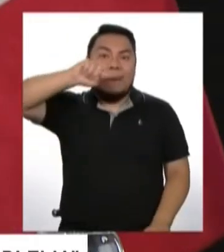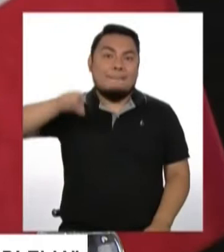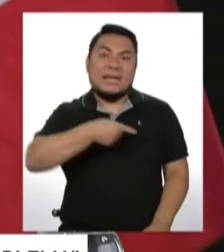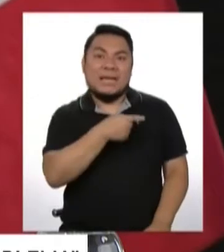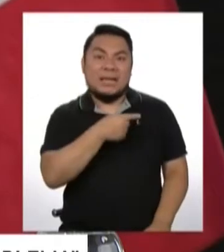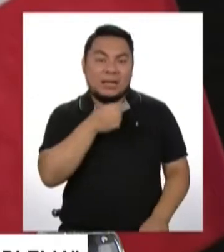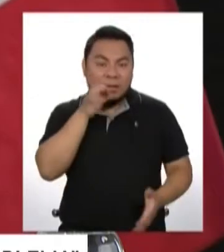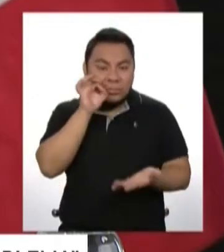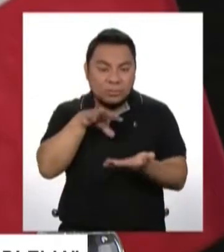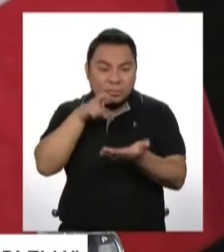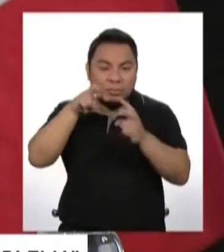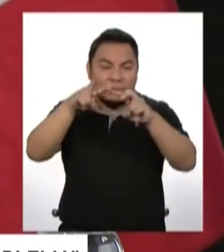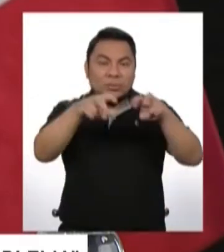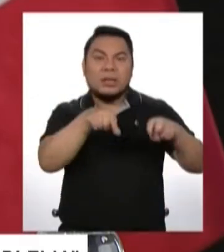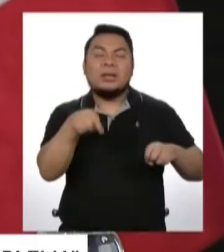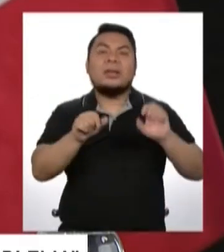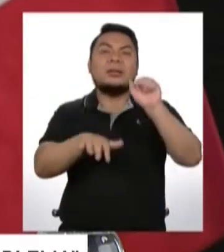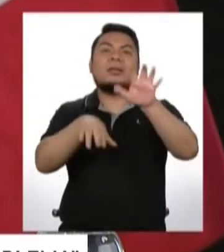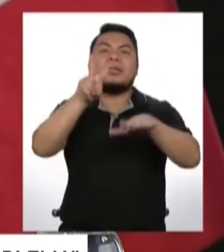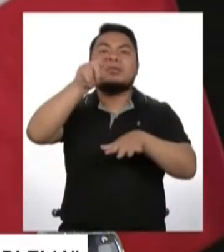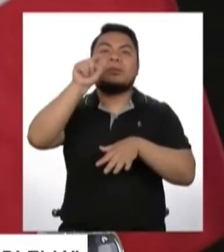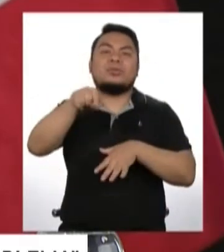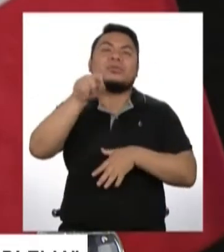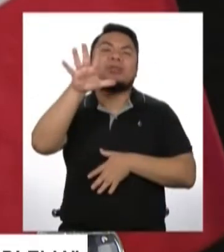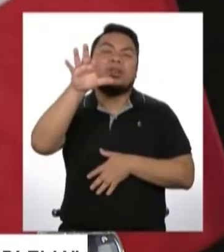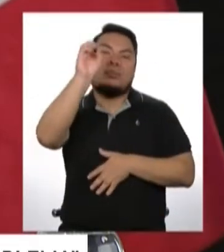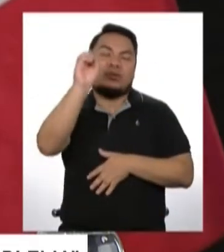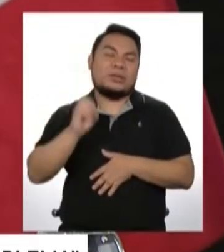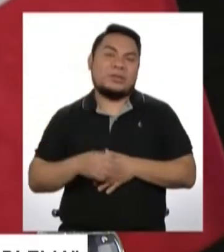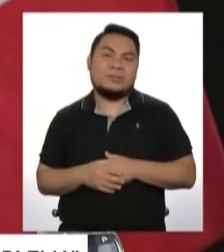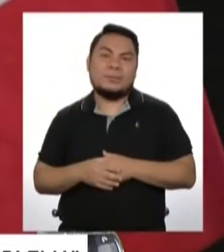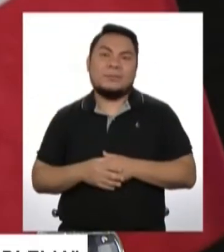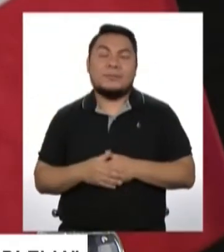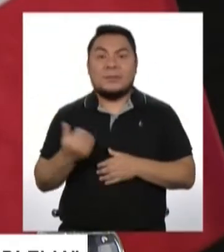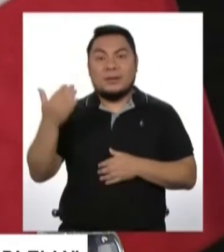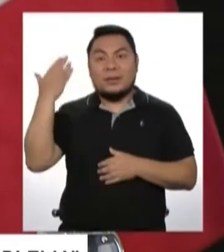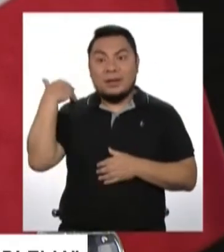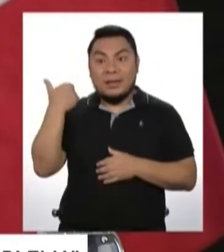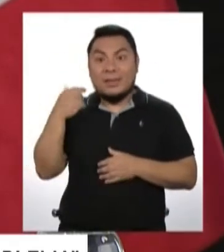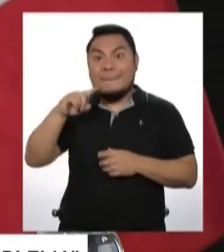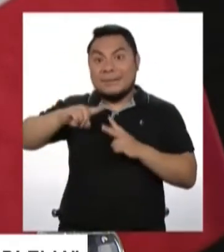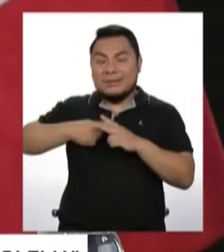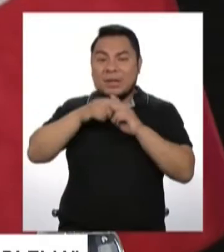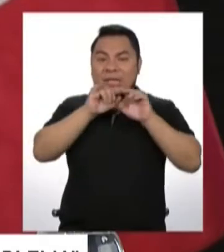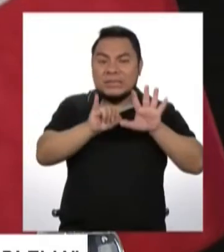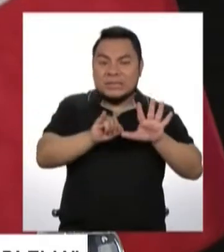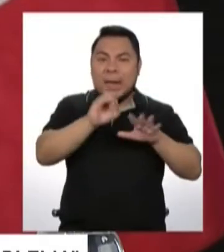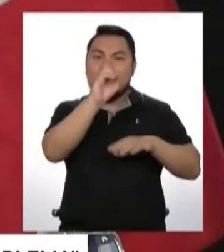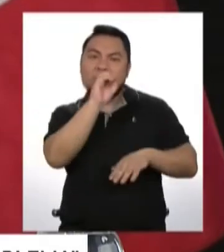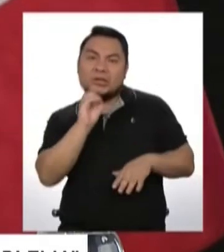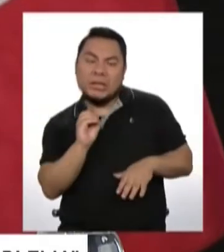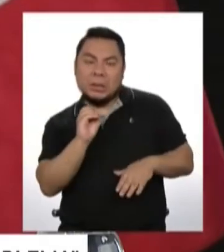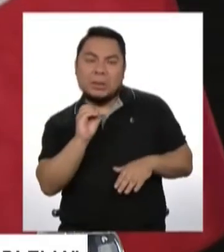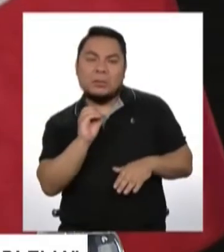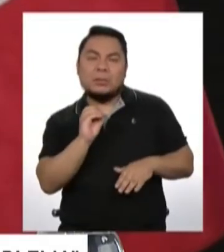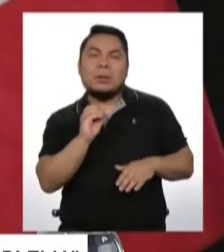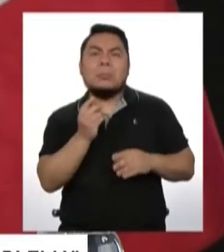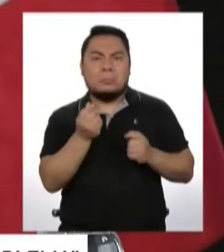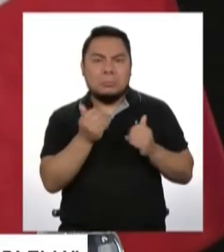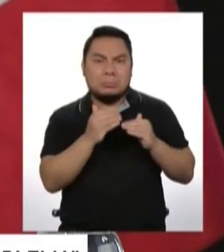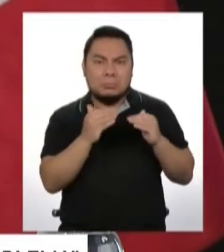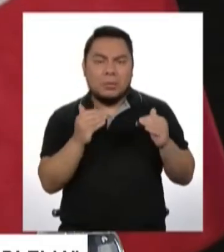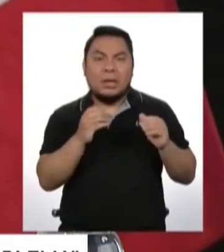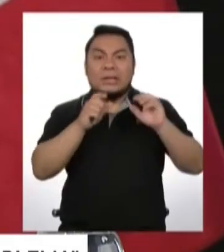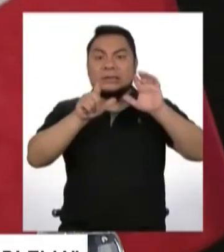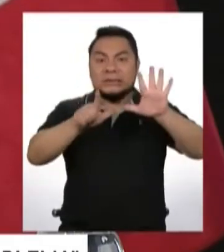el 12.5%. ¿No? Empezamos con el orden del 6-7%. Obviamente, mientras más se expande